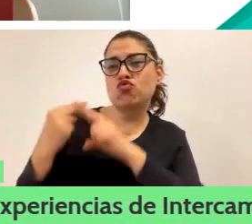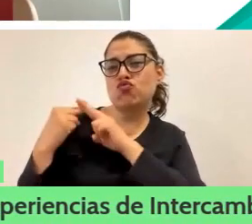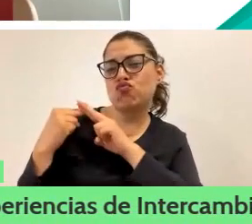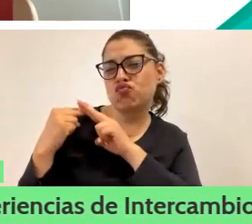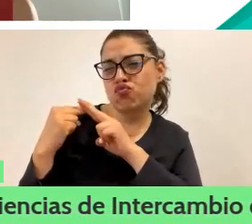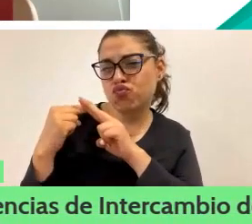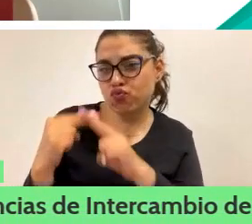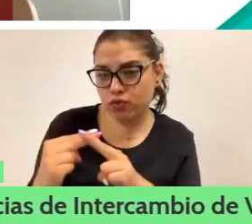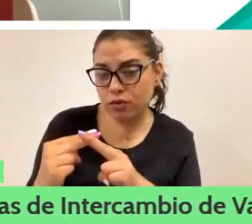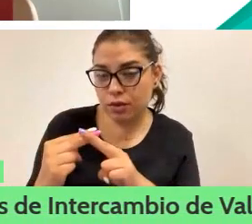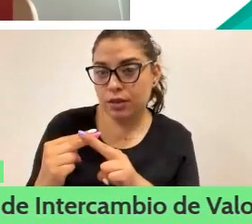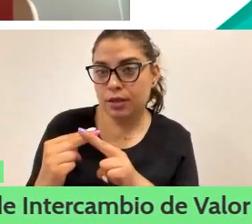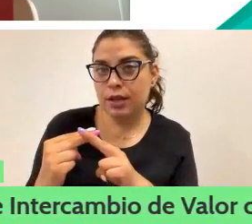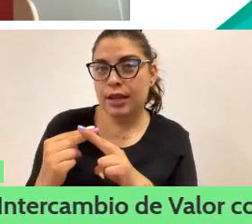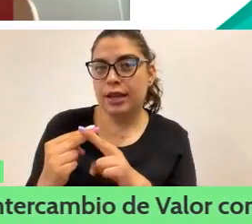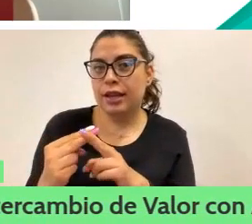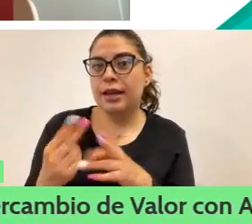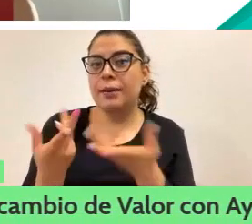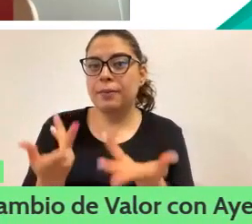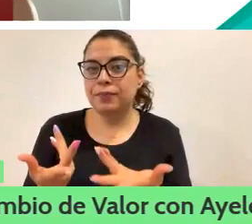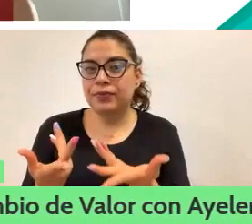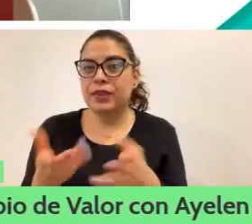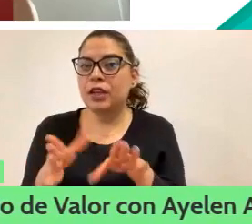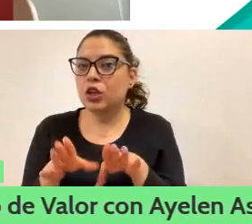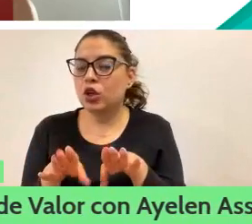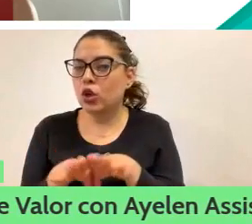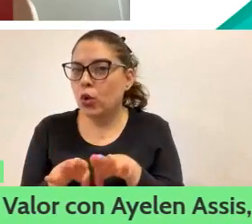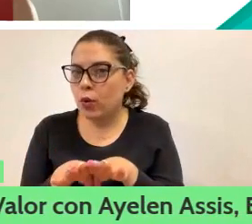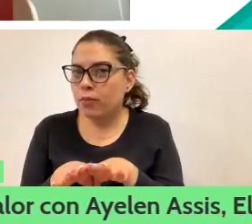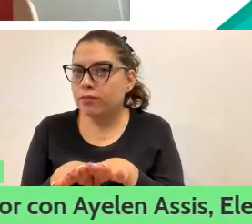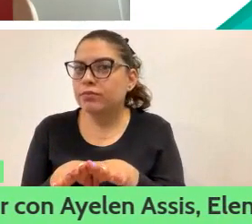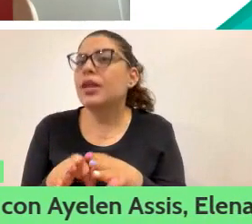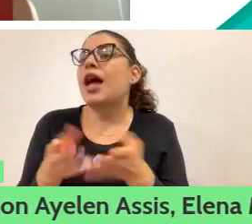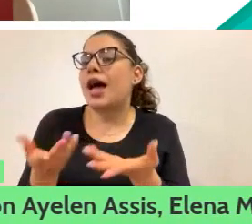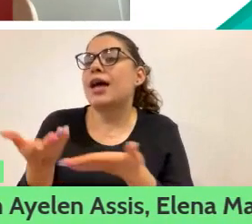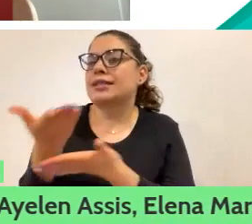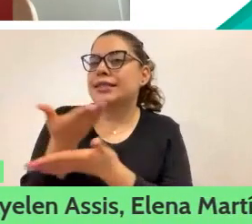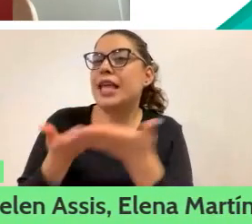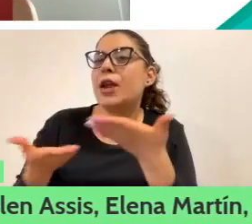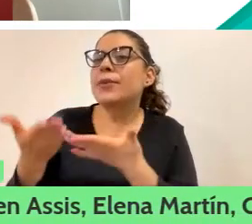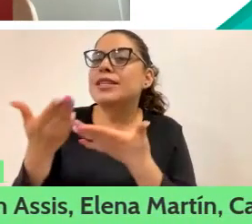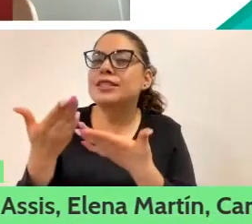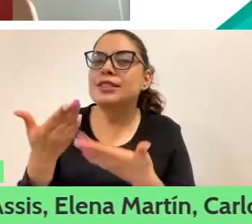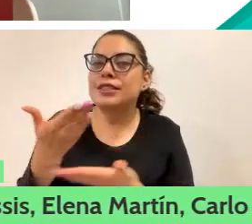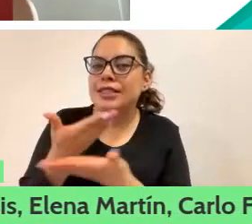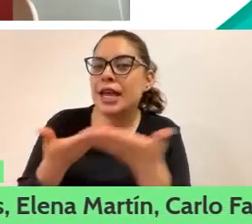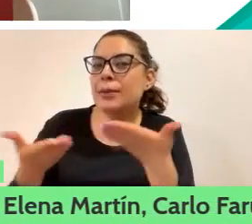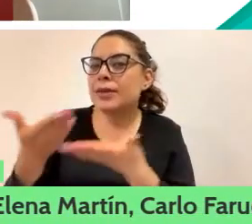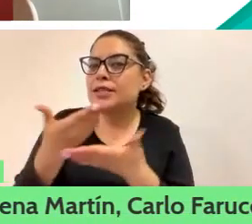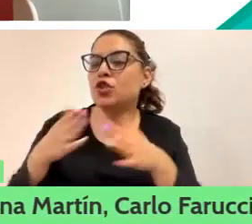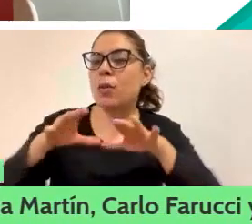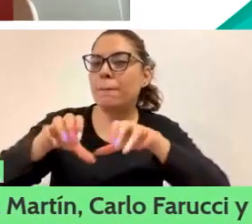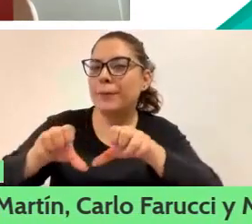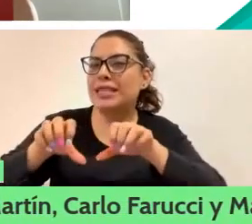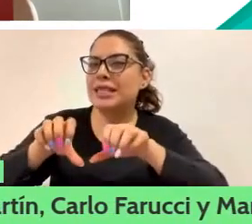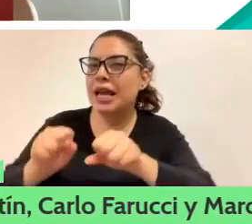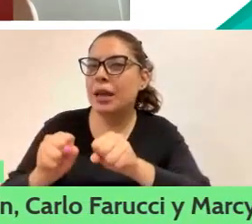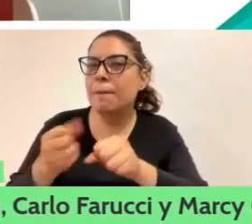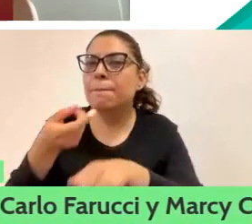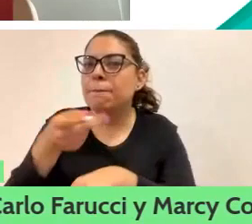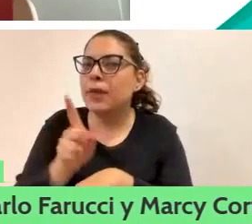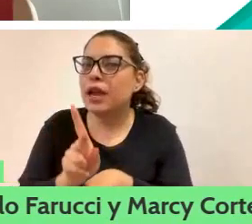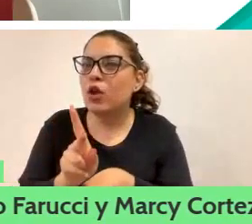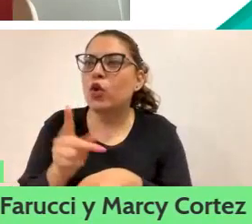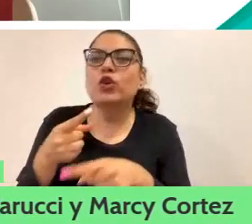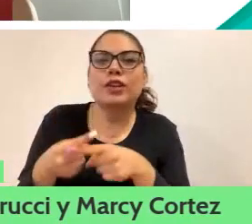servicio en las empresas. Por eso se llama En Buenas Manos, es el servicio que nos da nombre, el servicio de masajes relajantes. Y